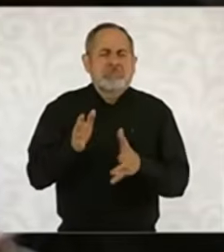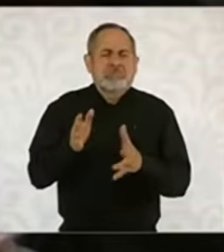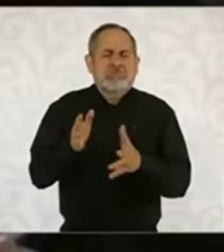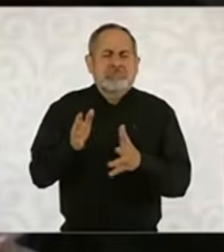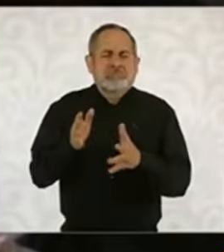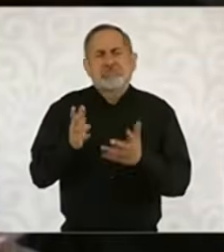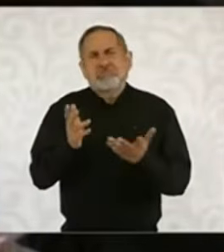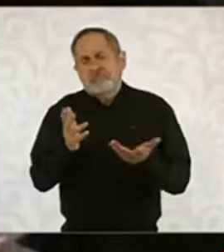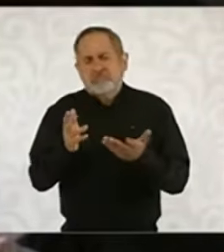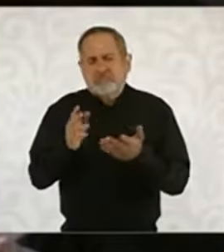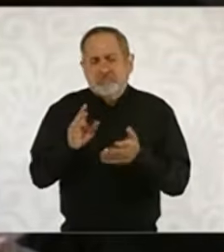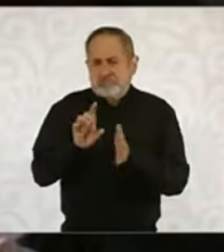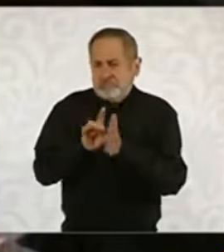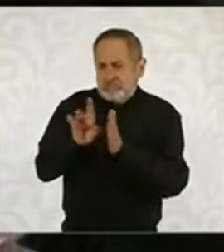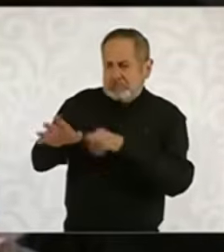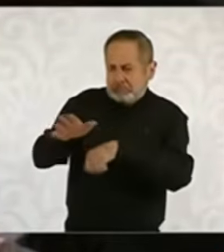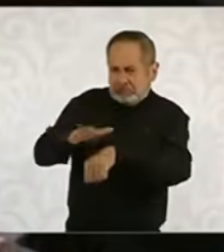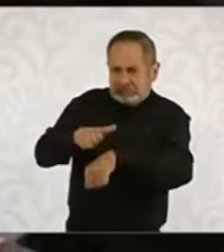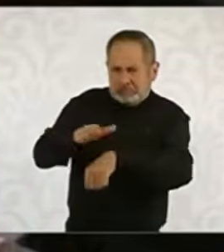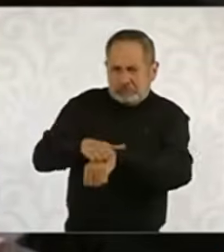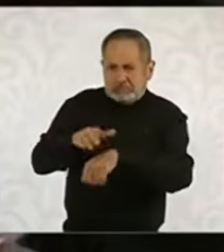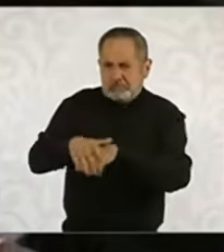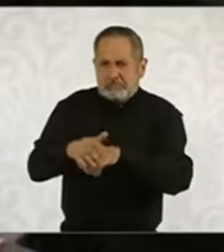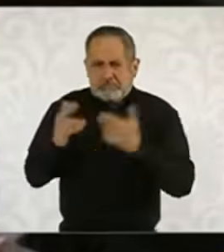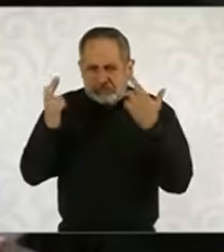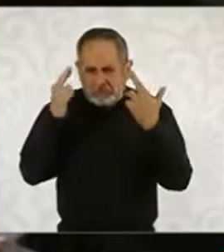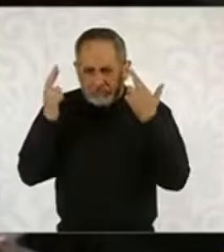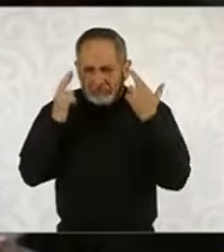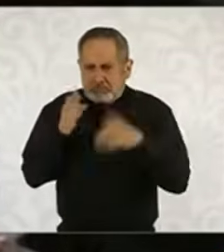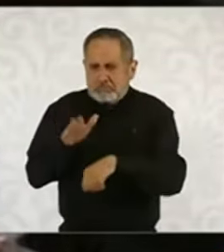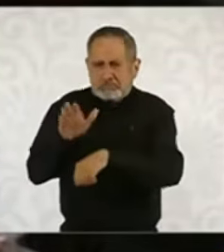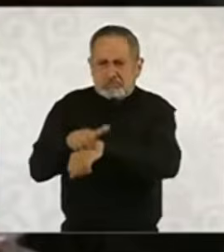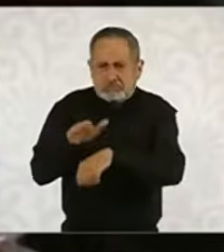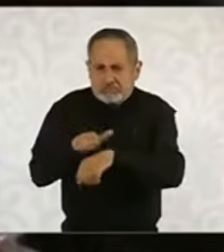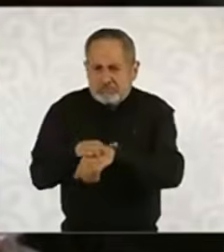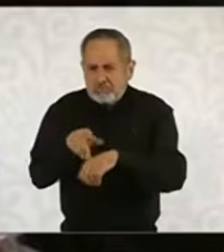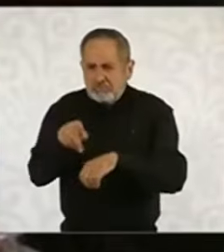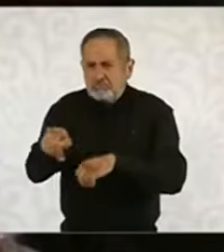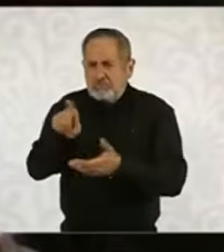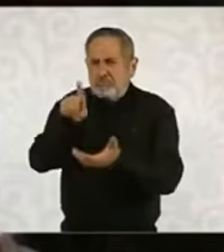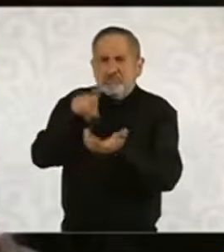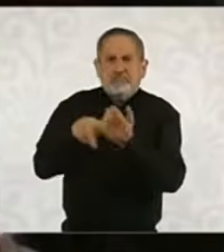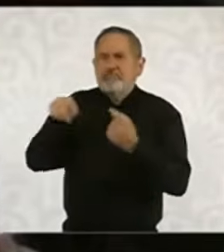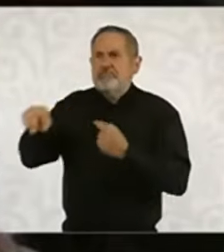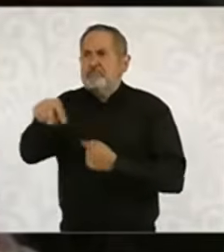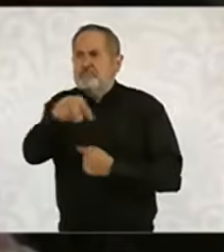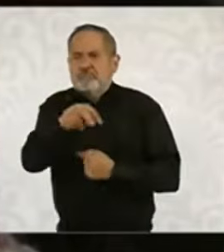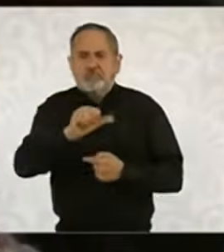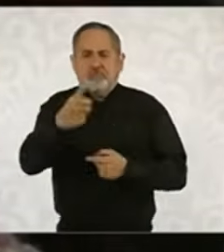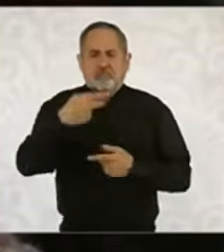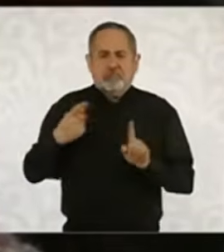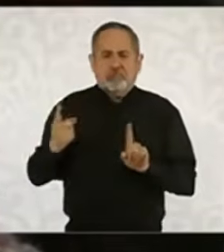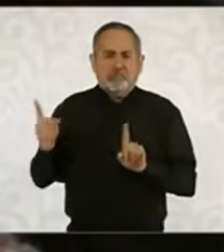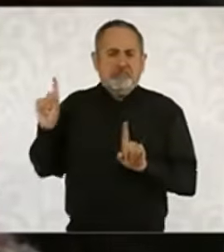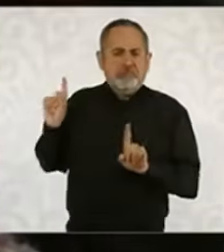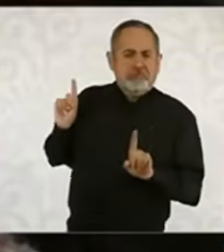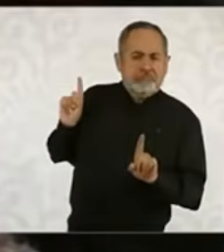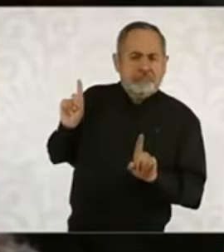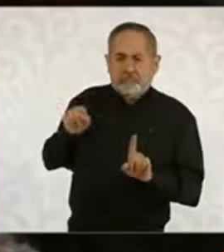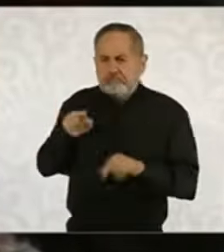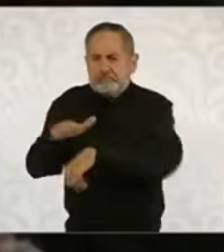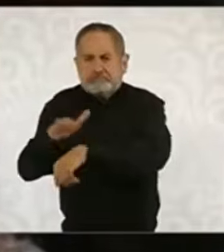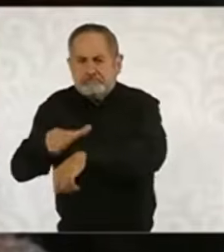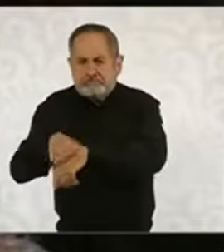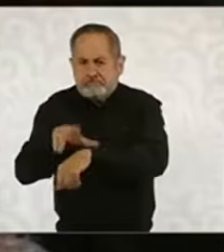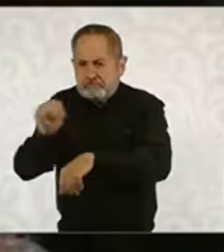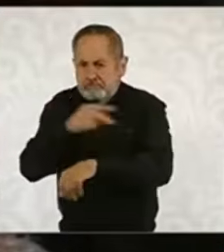se les mandaba la alerta de que, por ejemplo, sonidos o que presencias en el lugar de la presentación del examen de una persona pues distinta al estudiante,